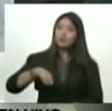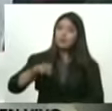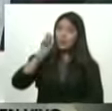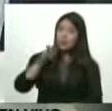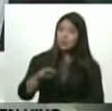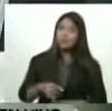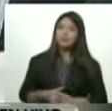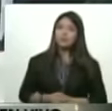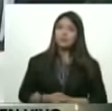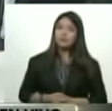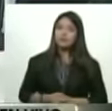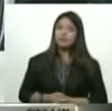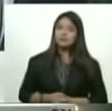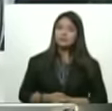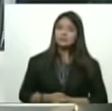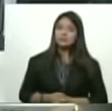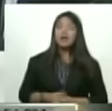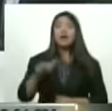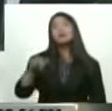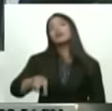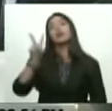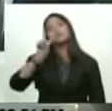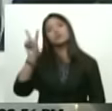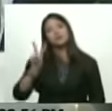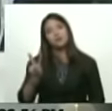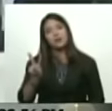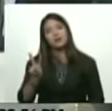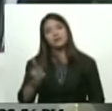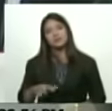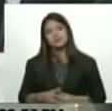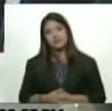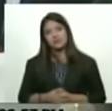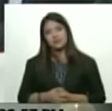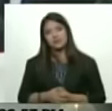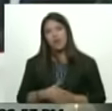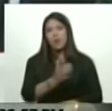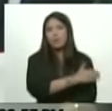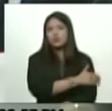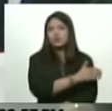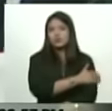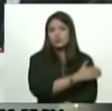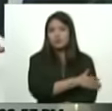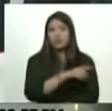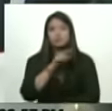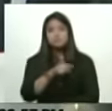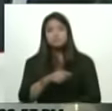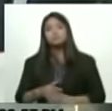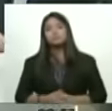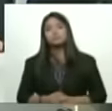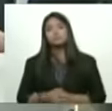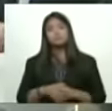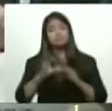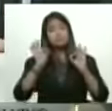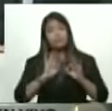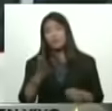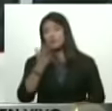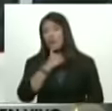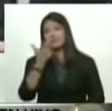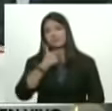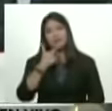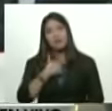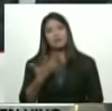que en el país, mientras la oposición está actuando de manera